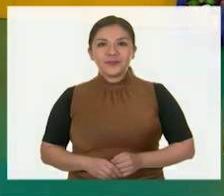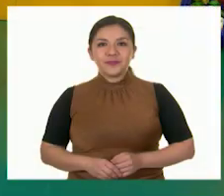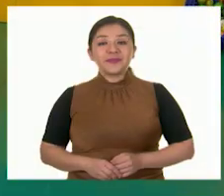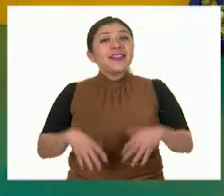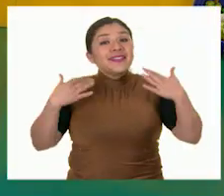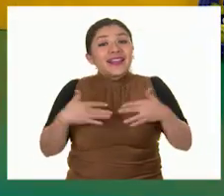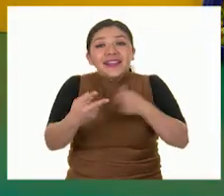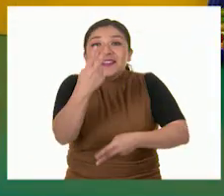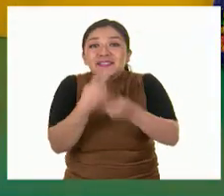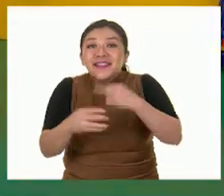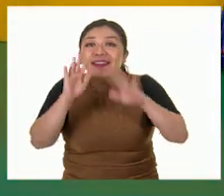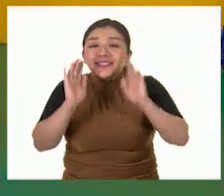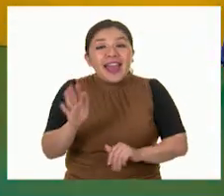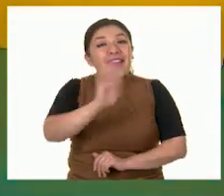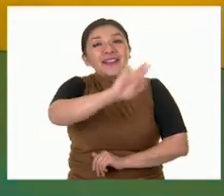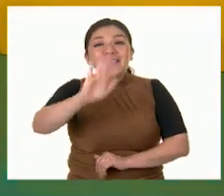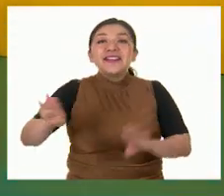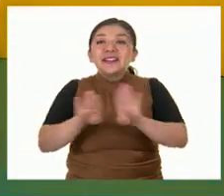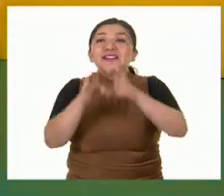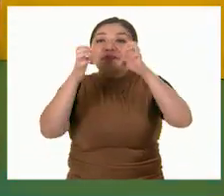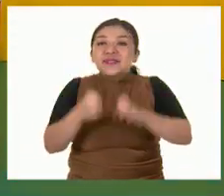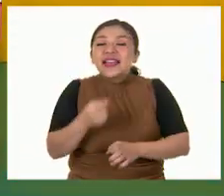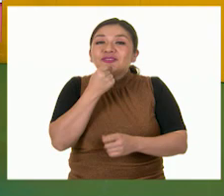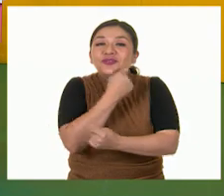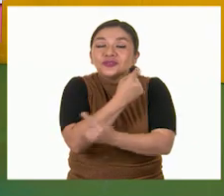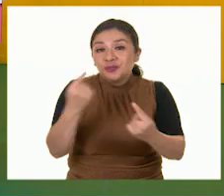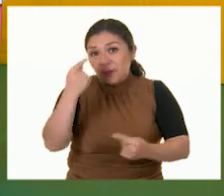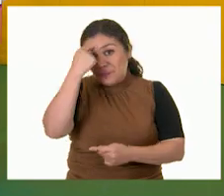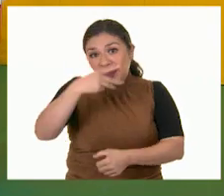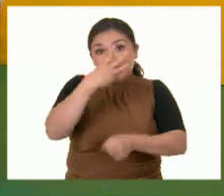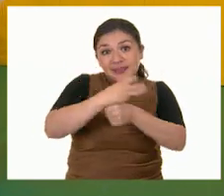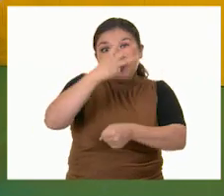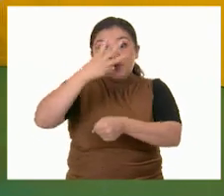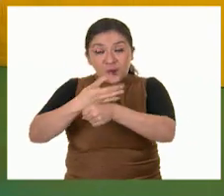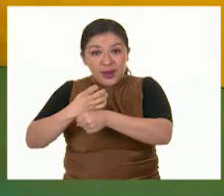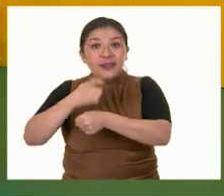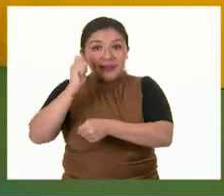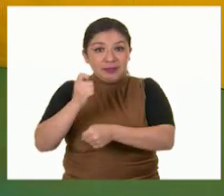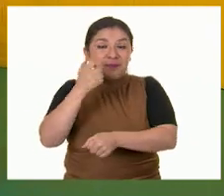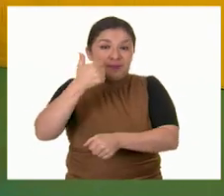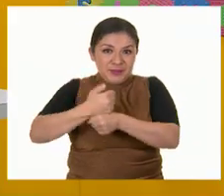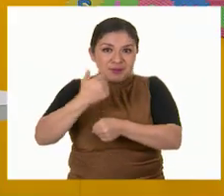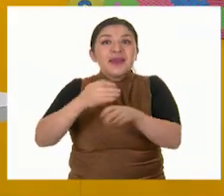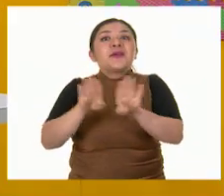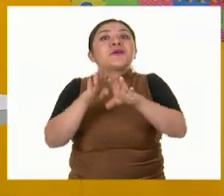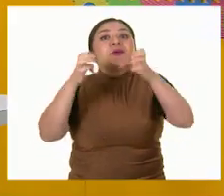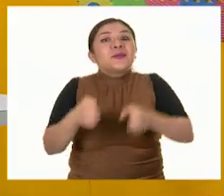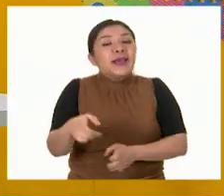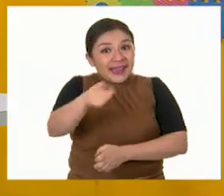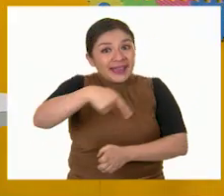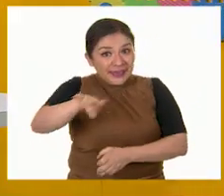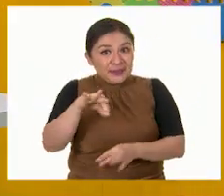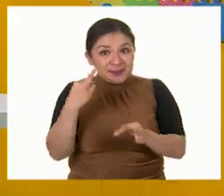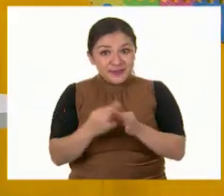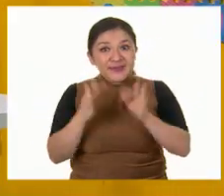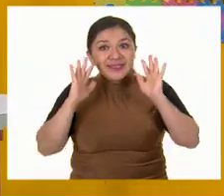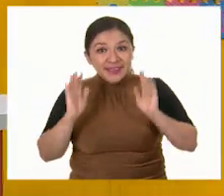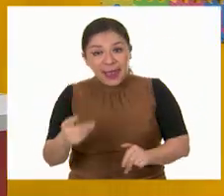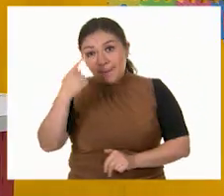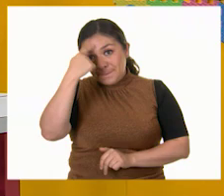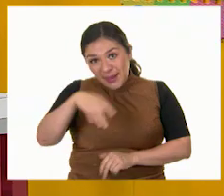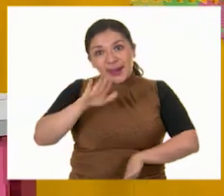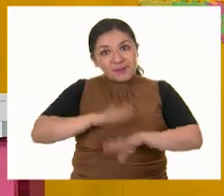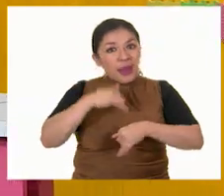¡Ah, ya están aquí! Hola, ¿qué tal, niñas y niños del ciclo 2 de tercero y cuarto de primaria? ¿Cómo están? ¿Ya están listas y listos